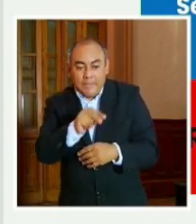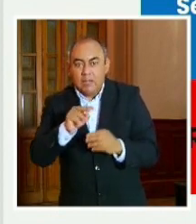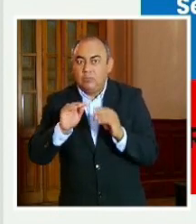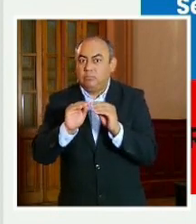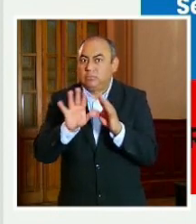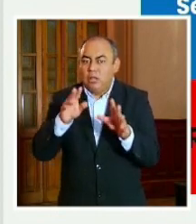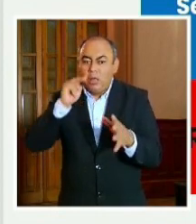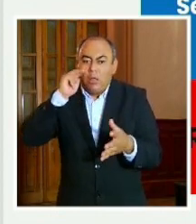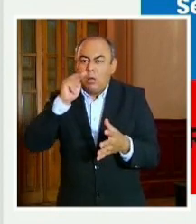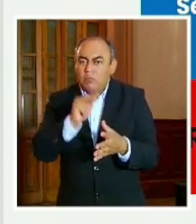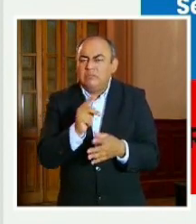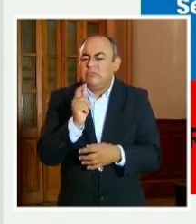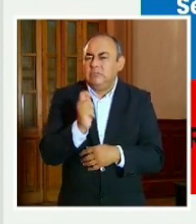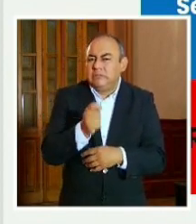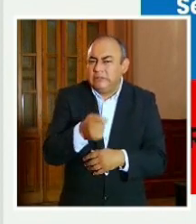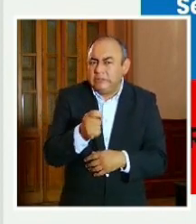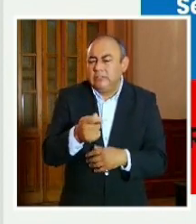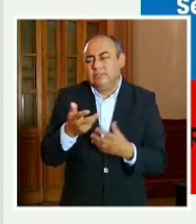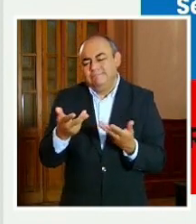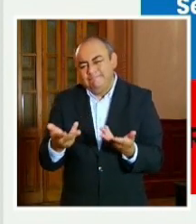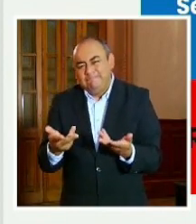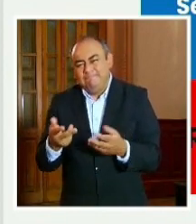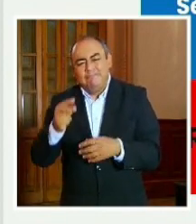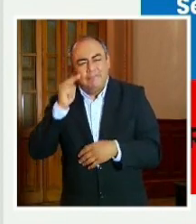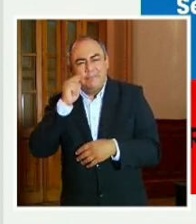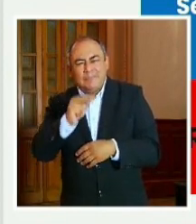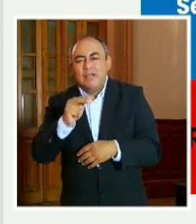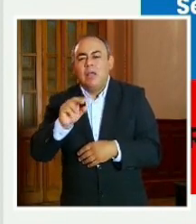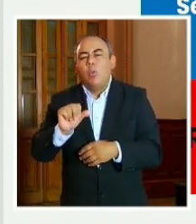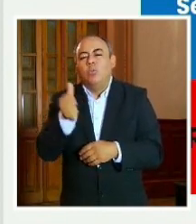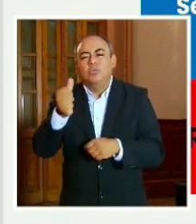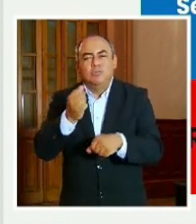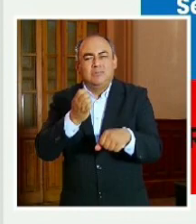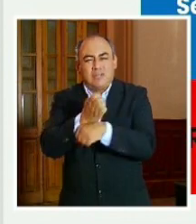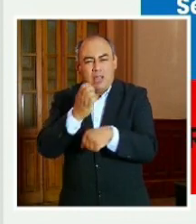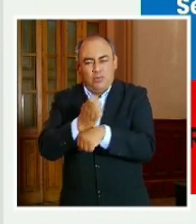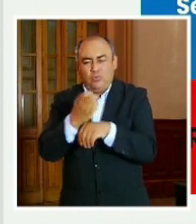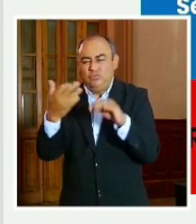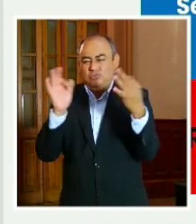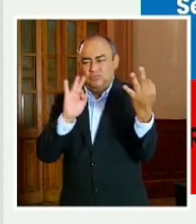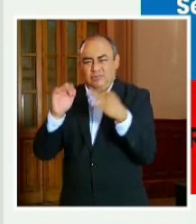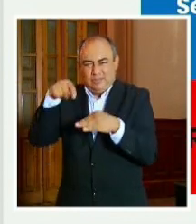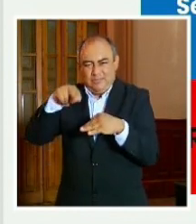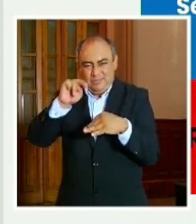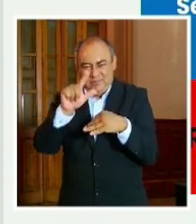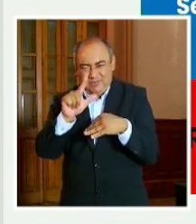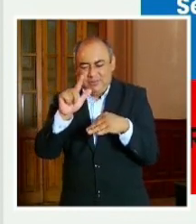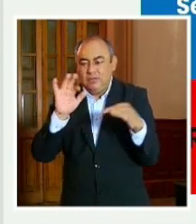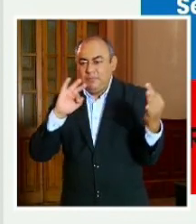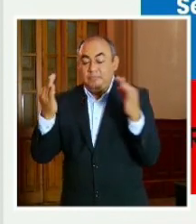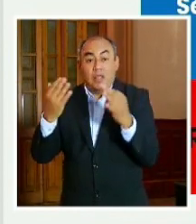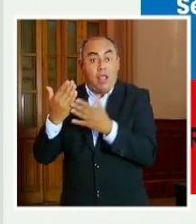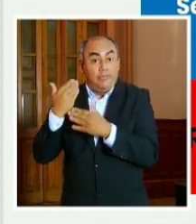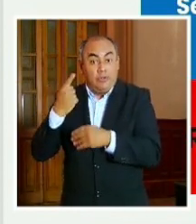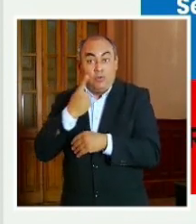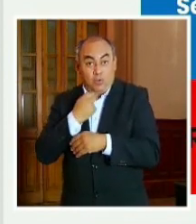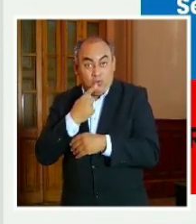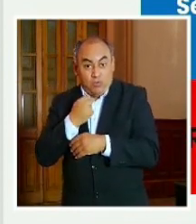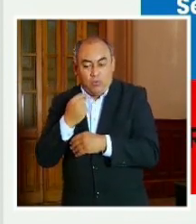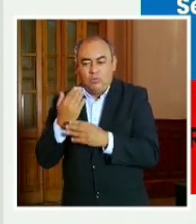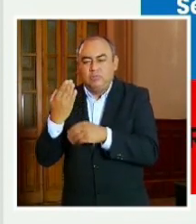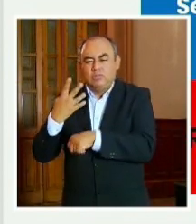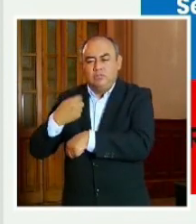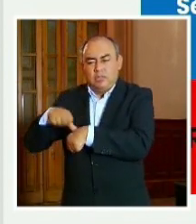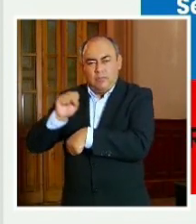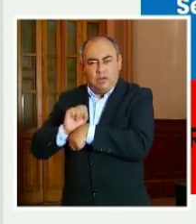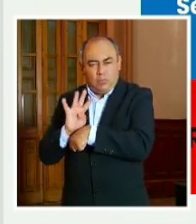forma importante es el estatus que se presenta en los estados vecinos. Este indicador pues venía de rojo las semanas 4 y 5,